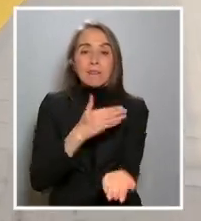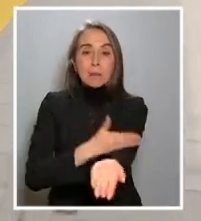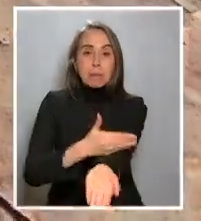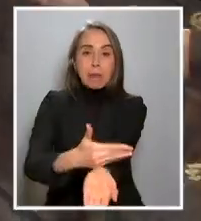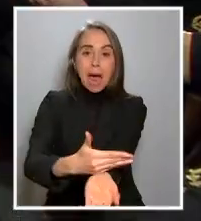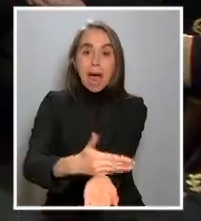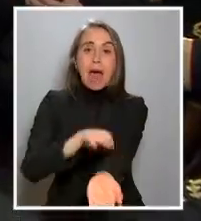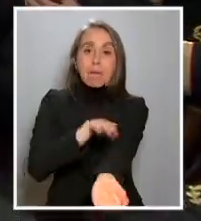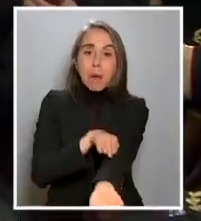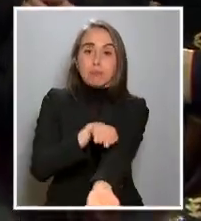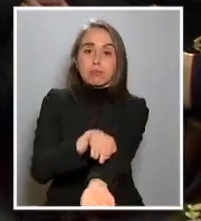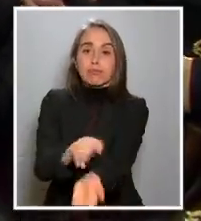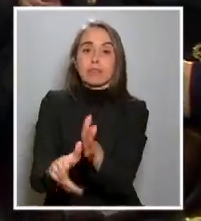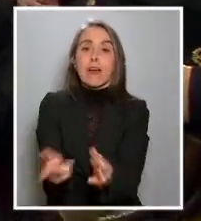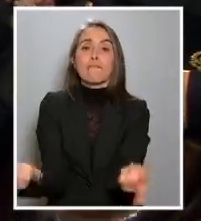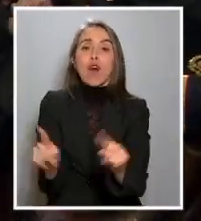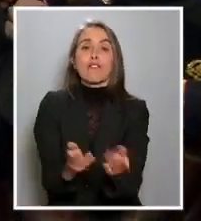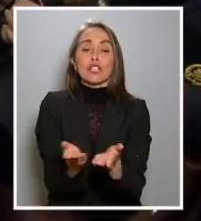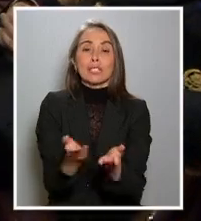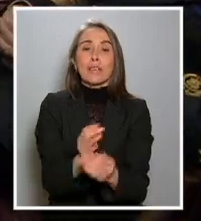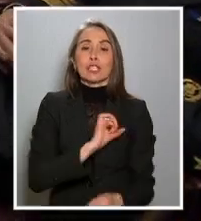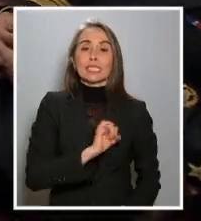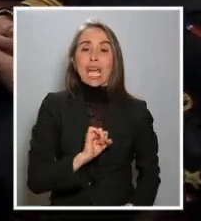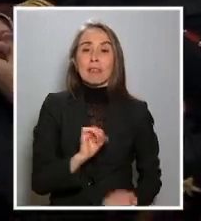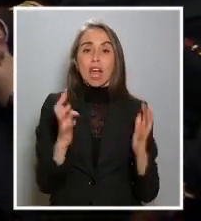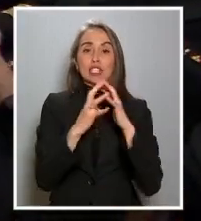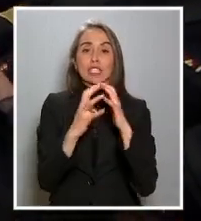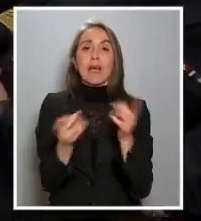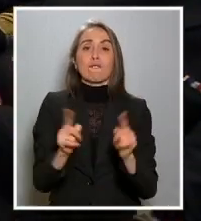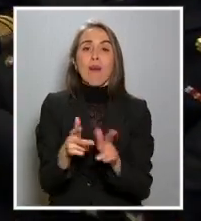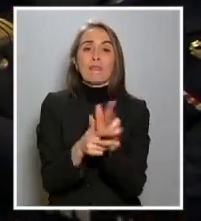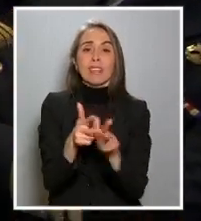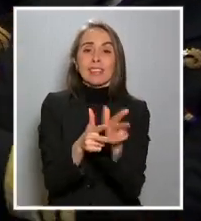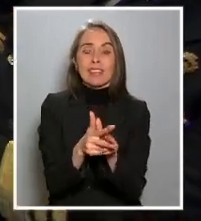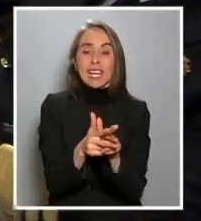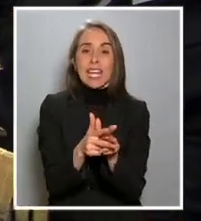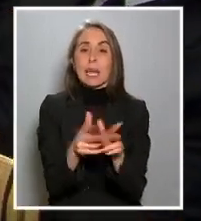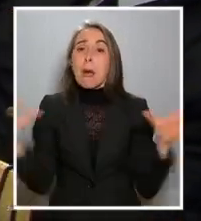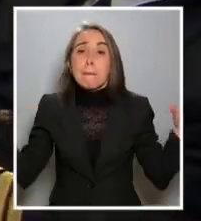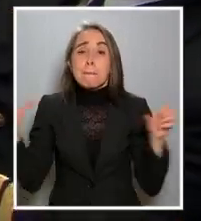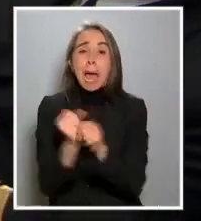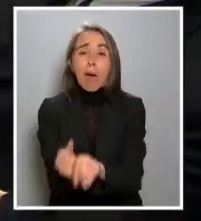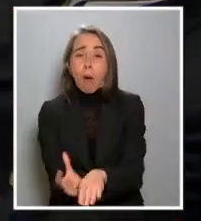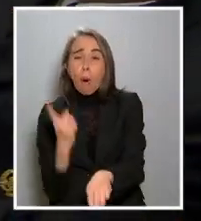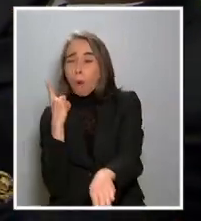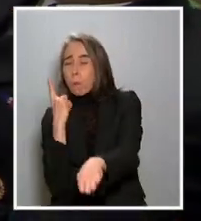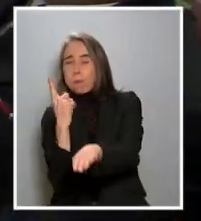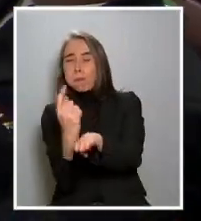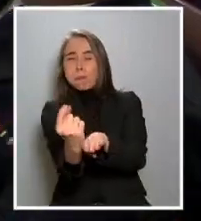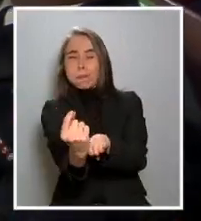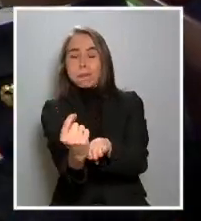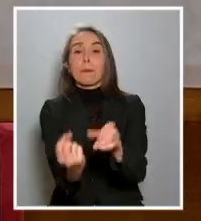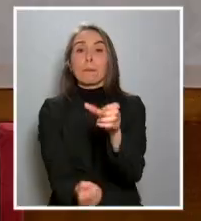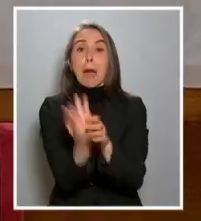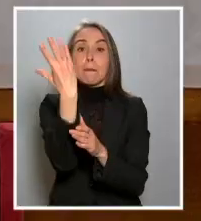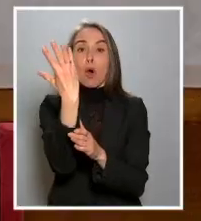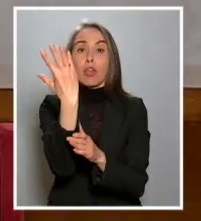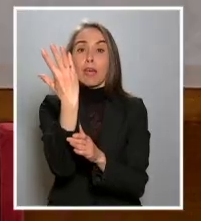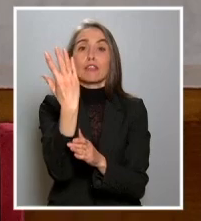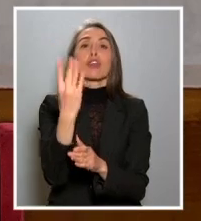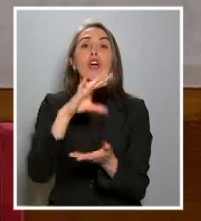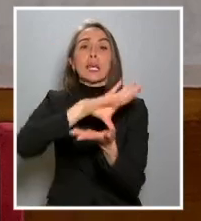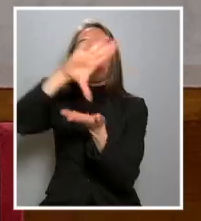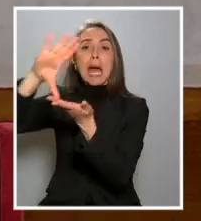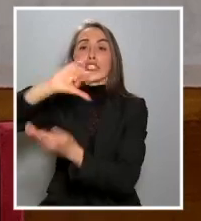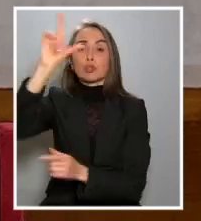el retorno del servicio entre Santiago y Chillán con los trenes más rápidos y más modernos de Sudamérica. Y luego